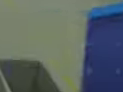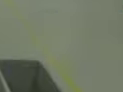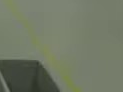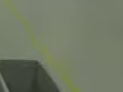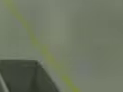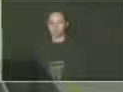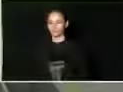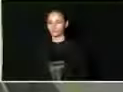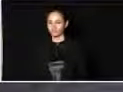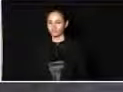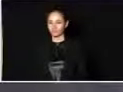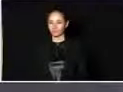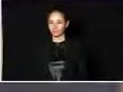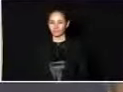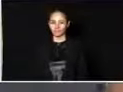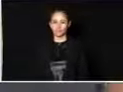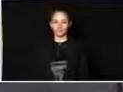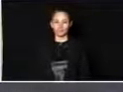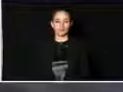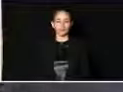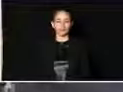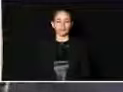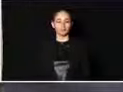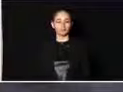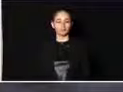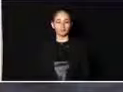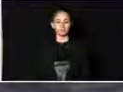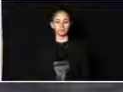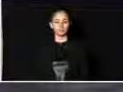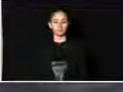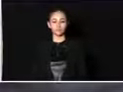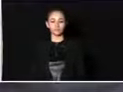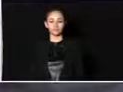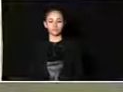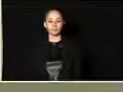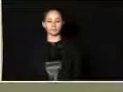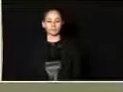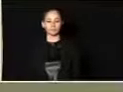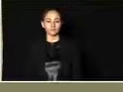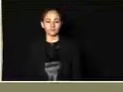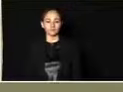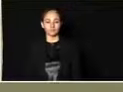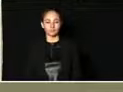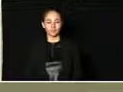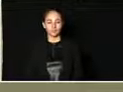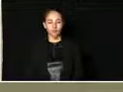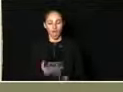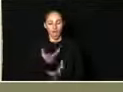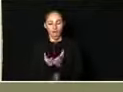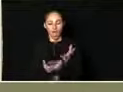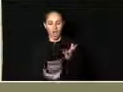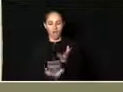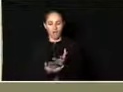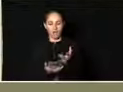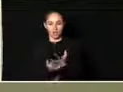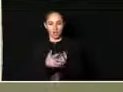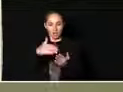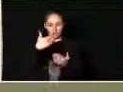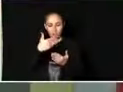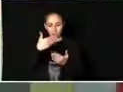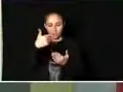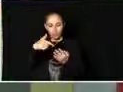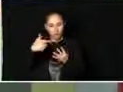9 empresas de los sectores aeroespacial, automotriz y electrónico. En su conjunto, estas empresas del sector